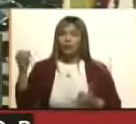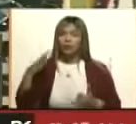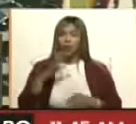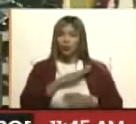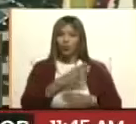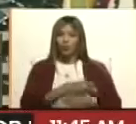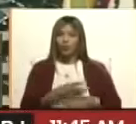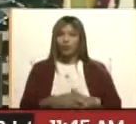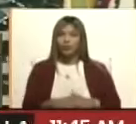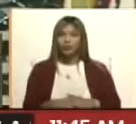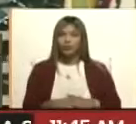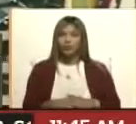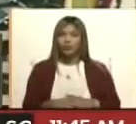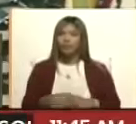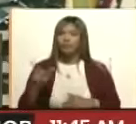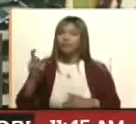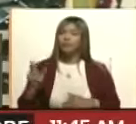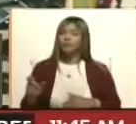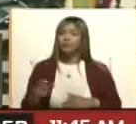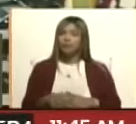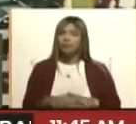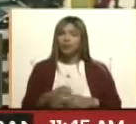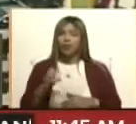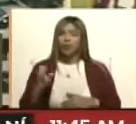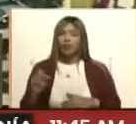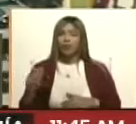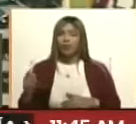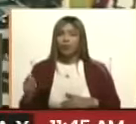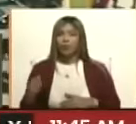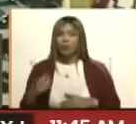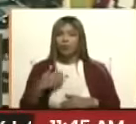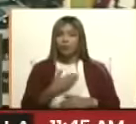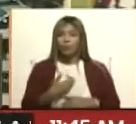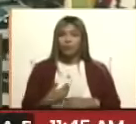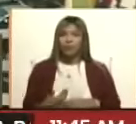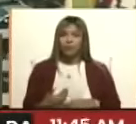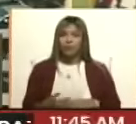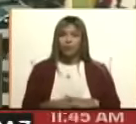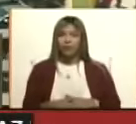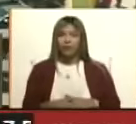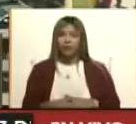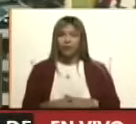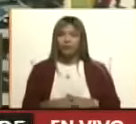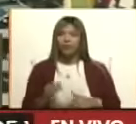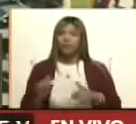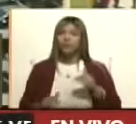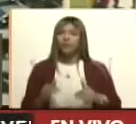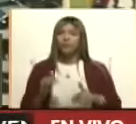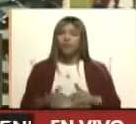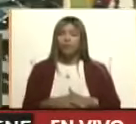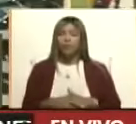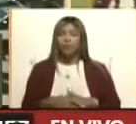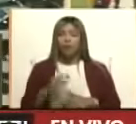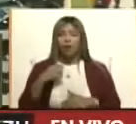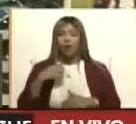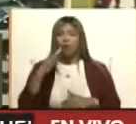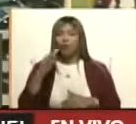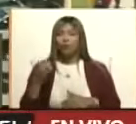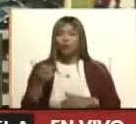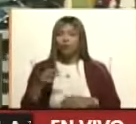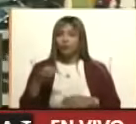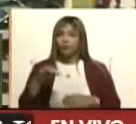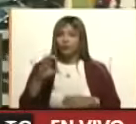radiante. Ciudadano doctor Elvis Amoroso, presidente del Poder Electoral y presidente del Consejo Nacional